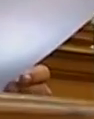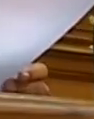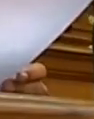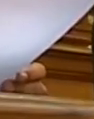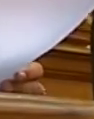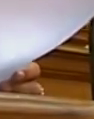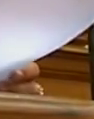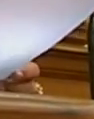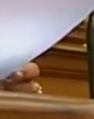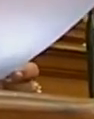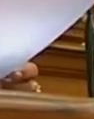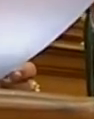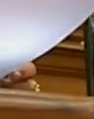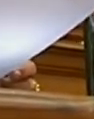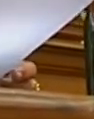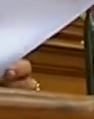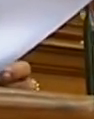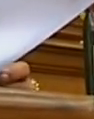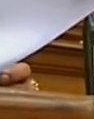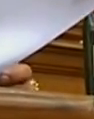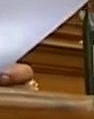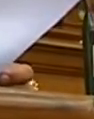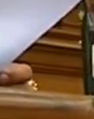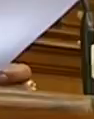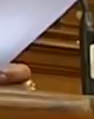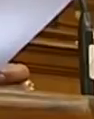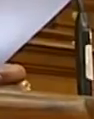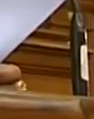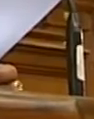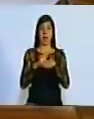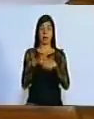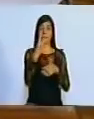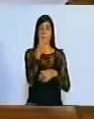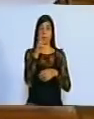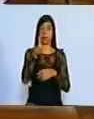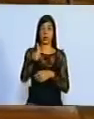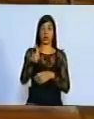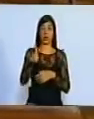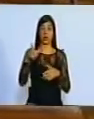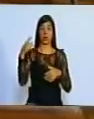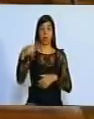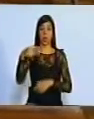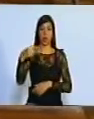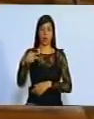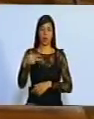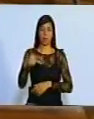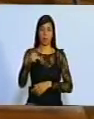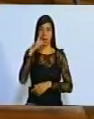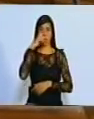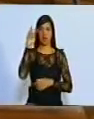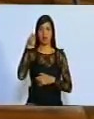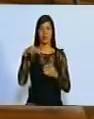Propuesta del orden del día de la sesión ordinaria del martes 21 de